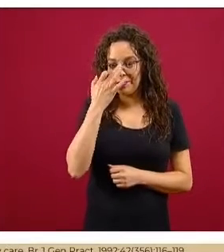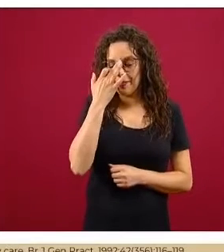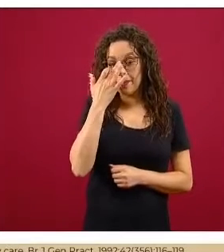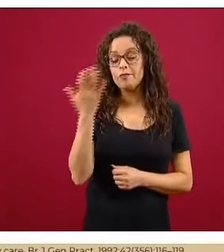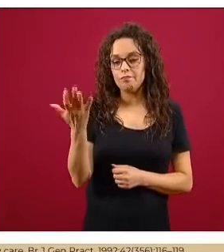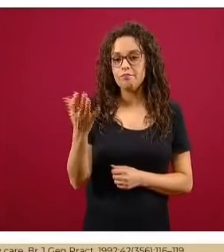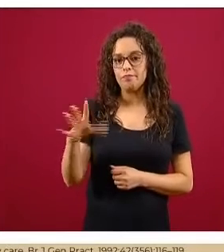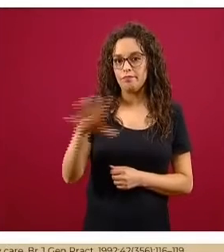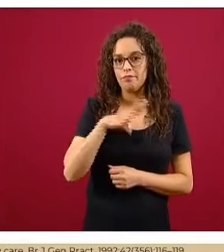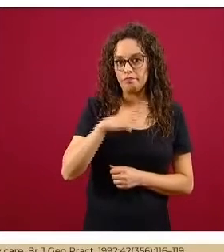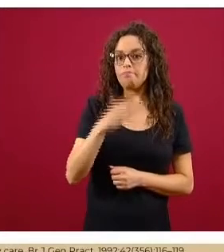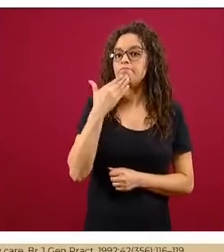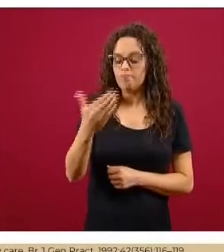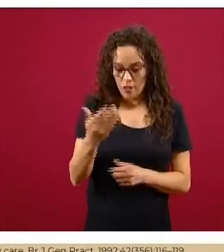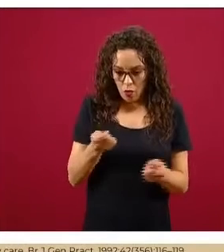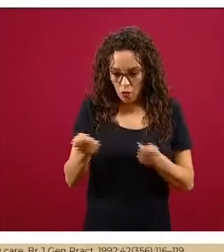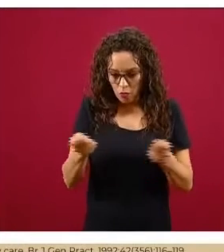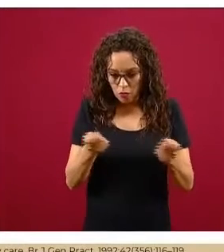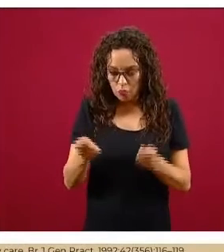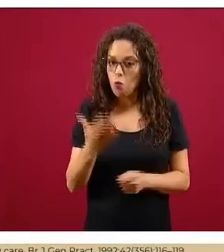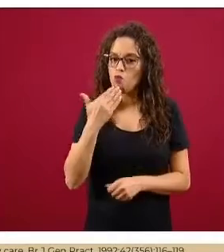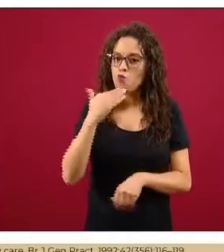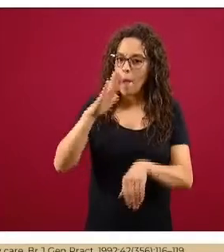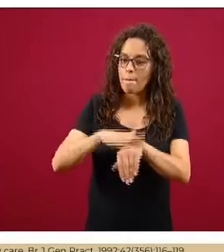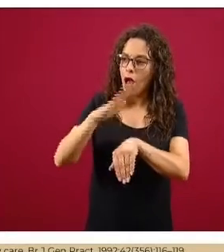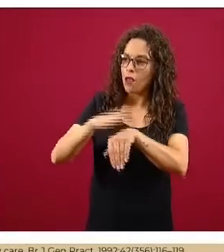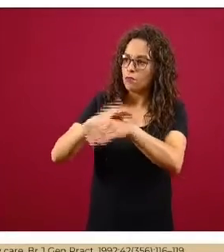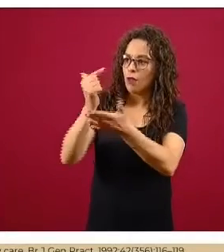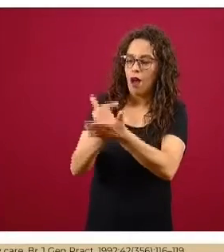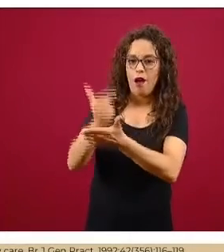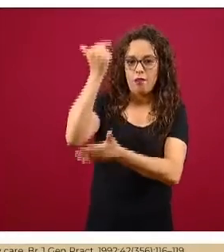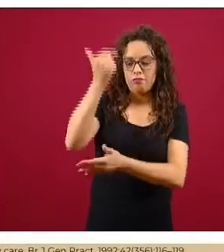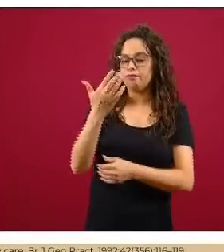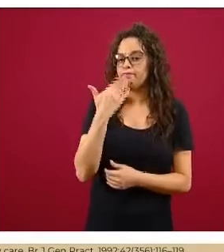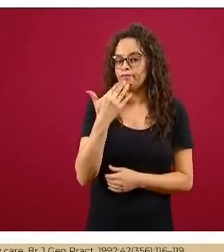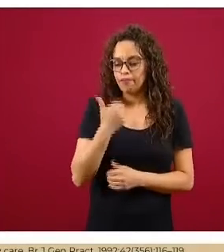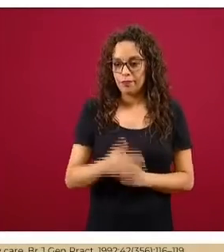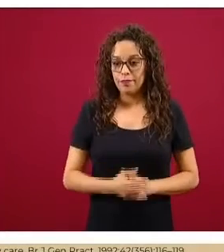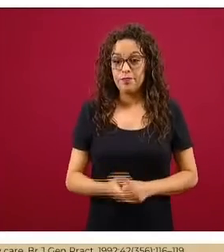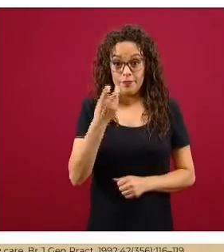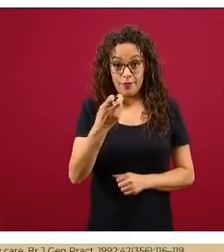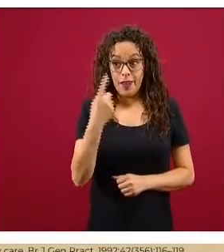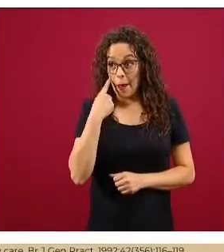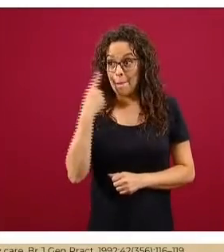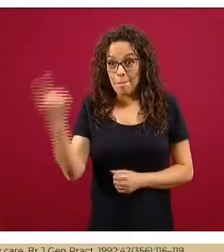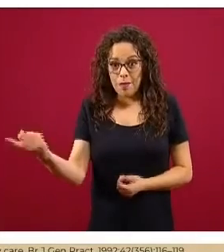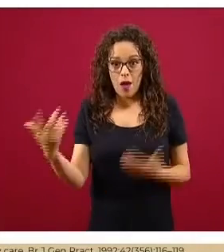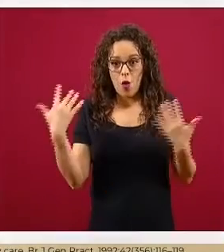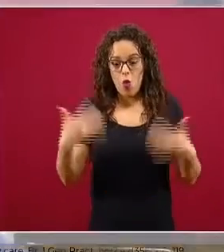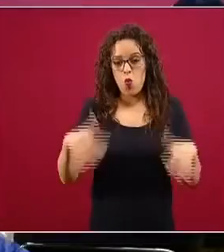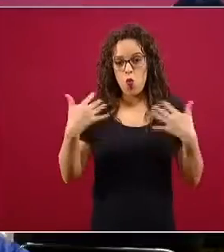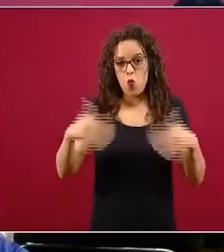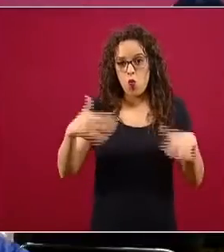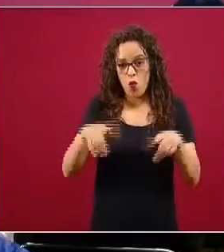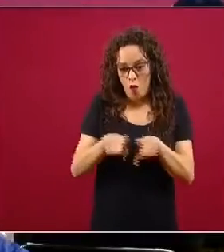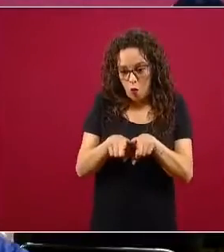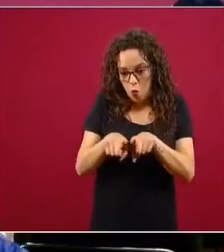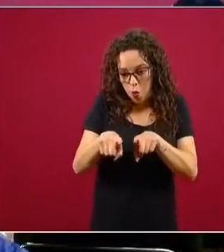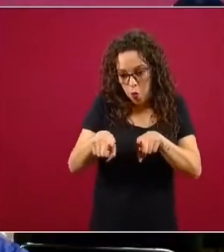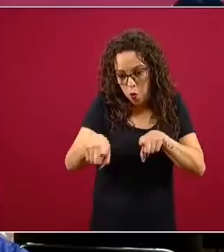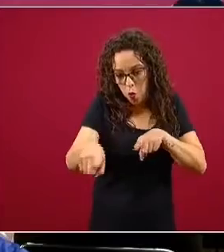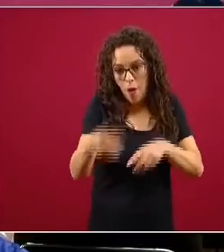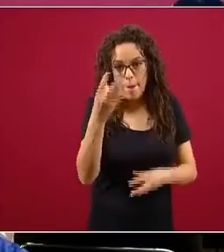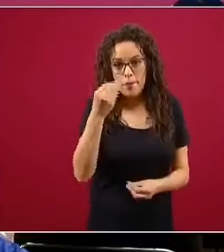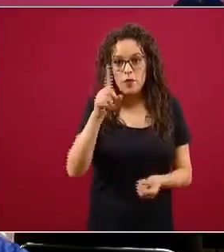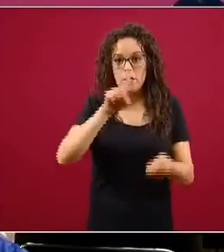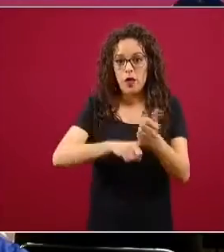logran también control, que no tienen complicaciones crónicas. Entonces, otra vez, tenemos una gran brecha entre lo que es el total